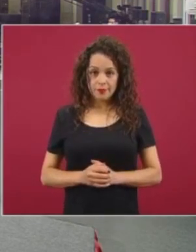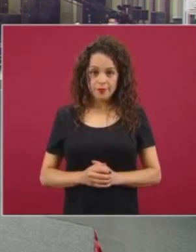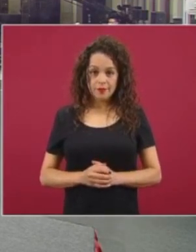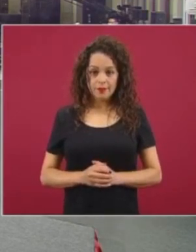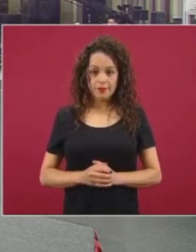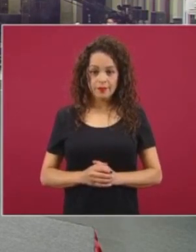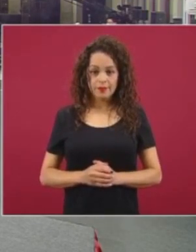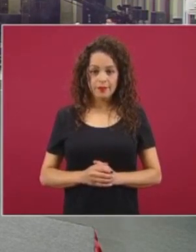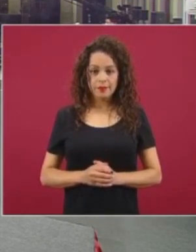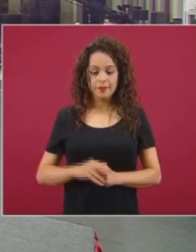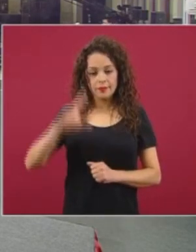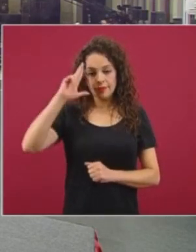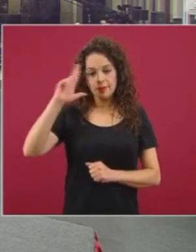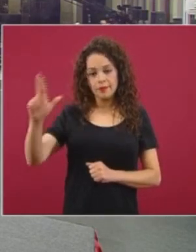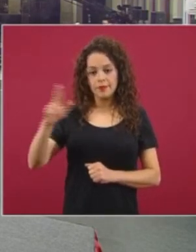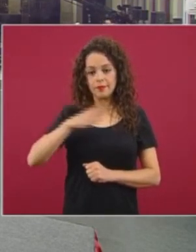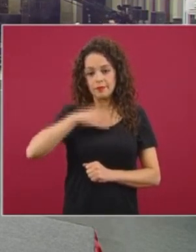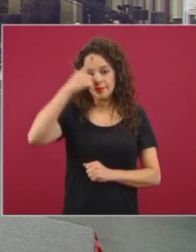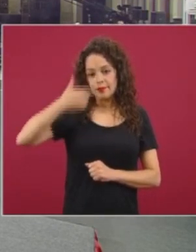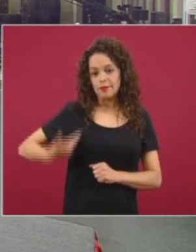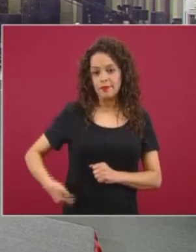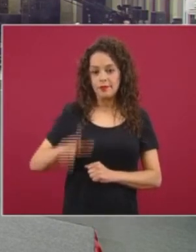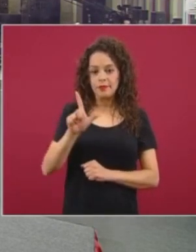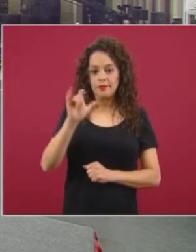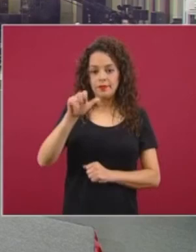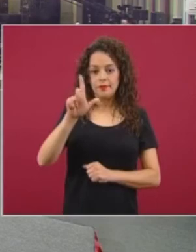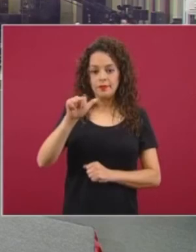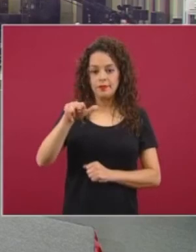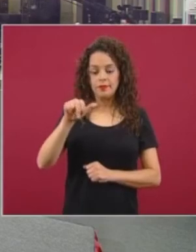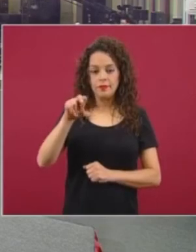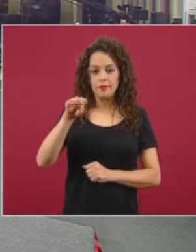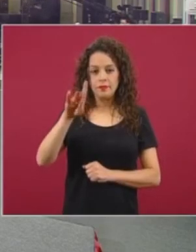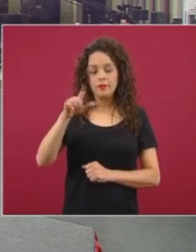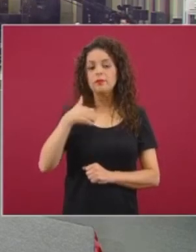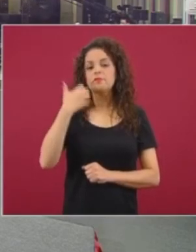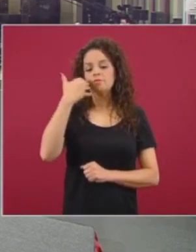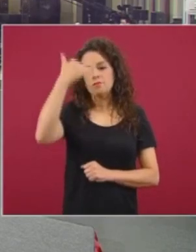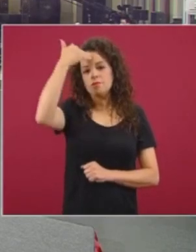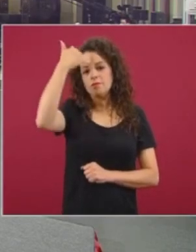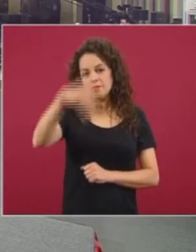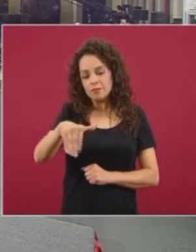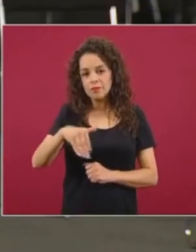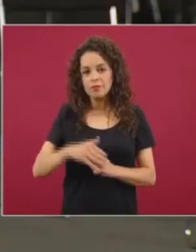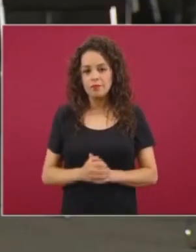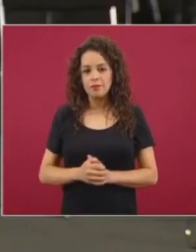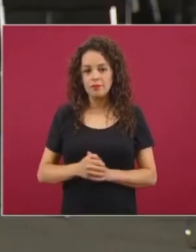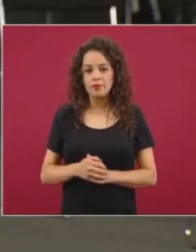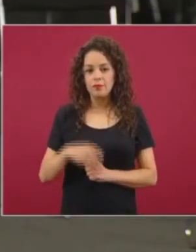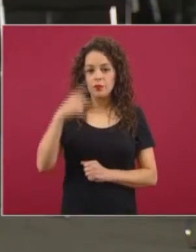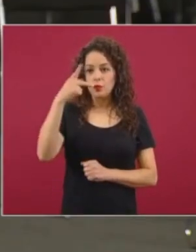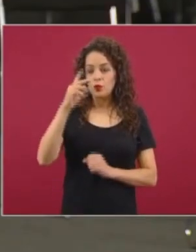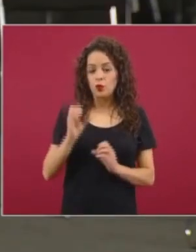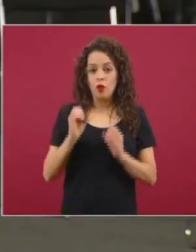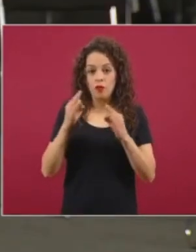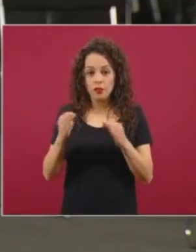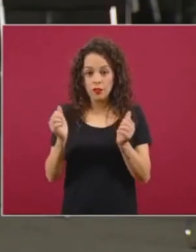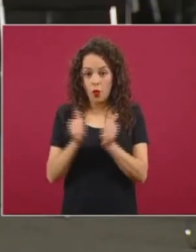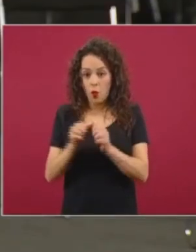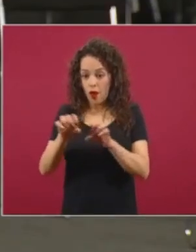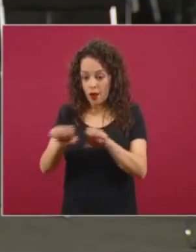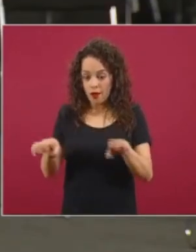Hola, buenas noches. Liliana Noble de Pulso Saludable. Quisiera saber, doctor Gatell, cómo desde su oficina, con su equipo de